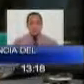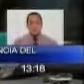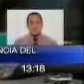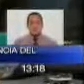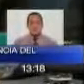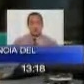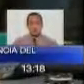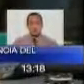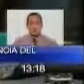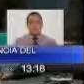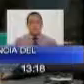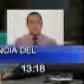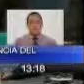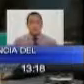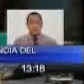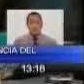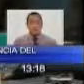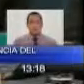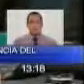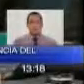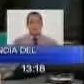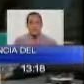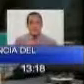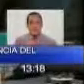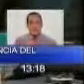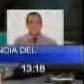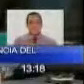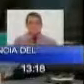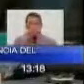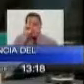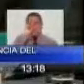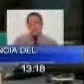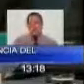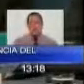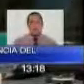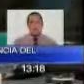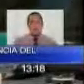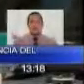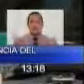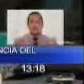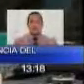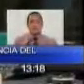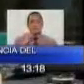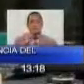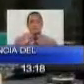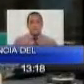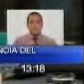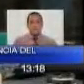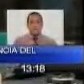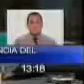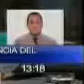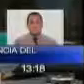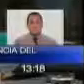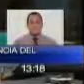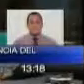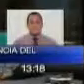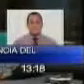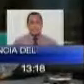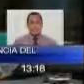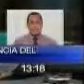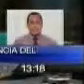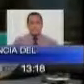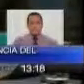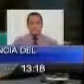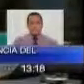con cualquier entidad del Estado la defensa del Perú ante cortes internacionales. Lo que hizo el